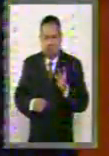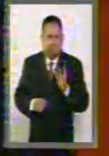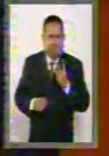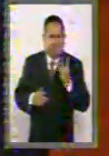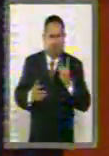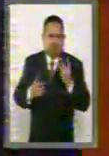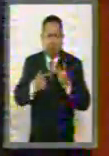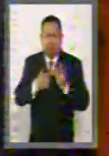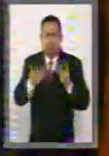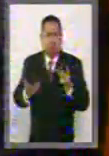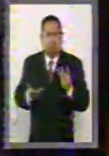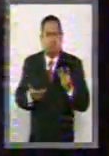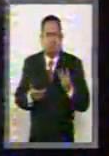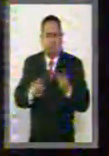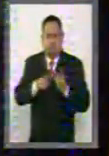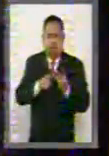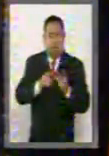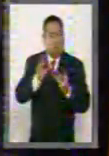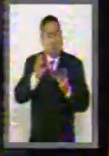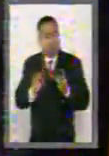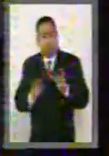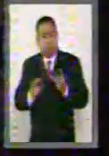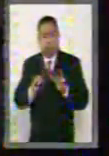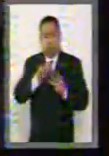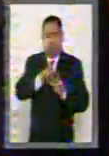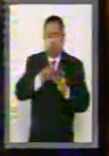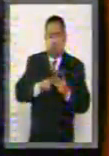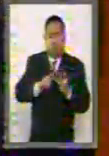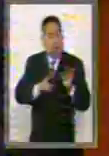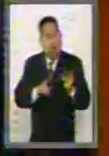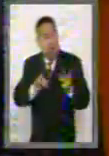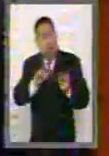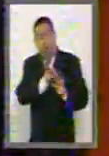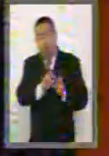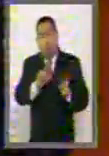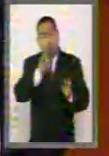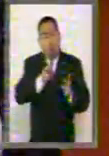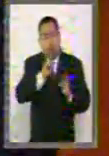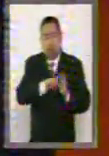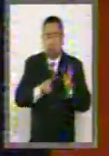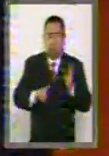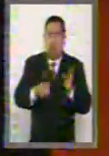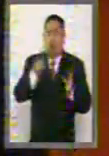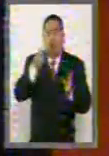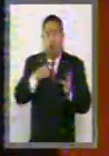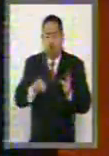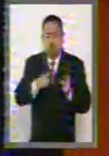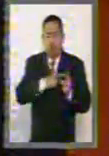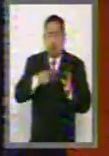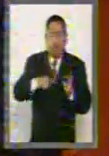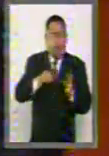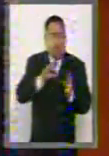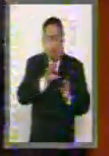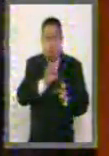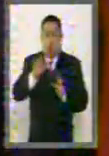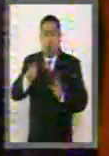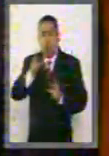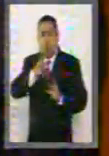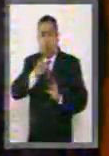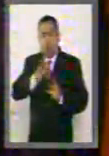esté distinguida porque como es solo de mujeres, obligatoriamente tendrá que salir una